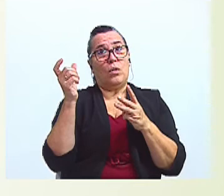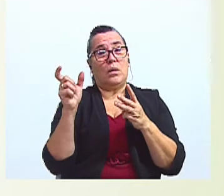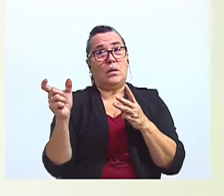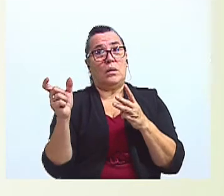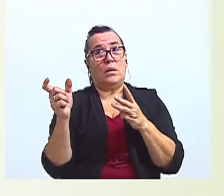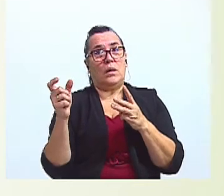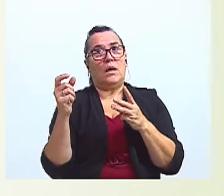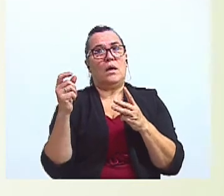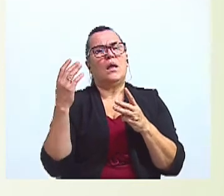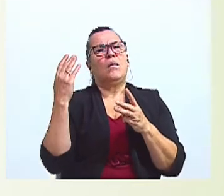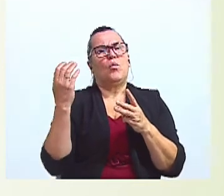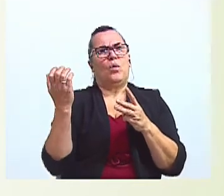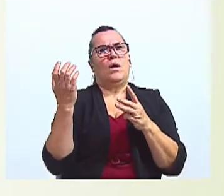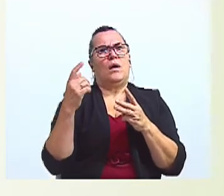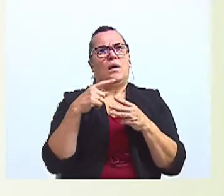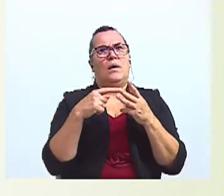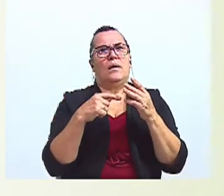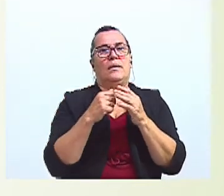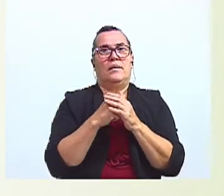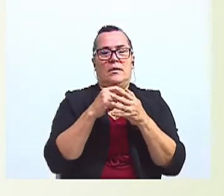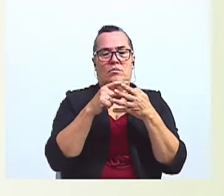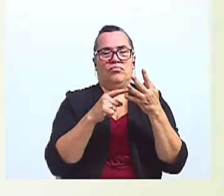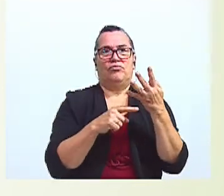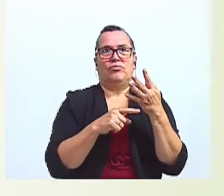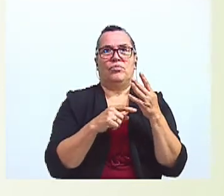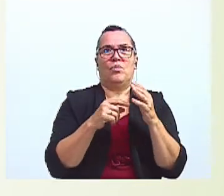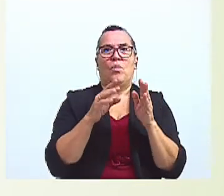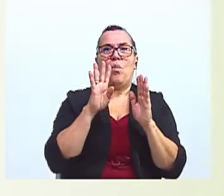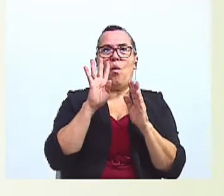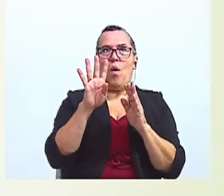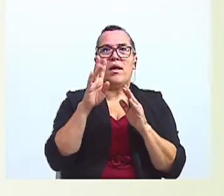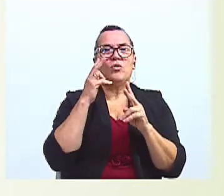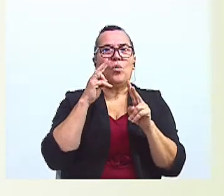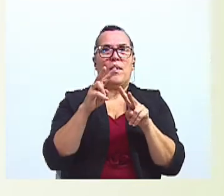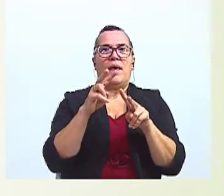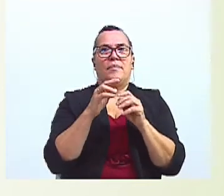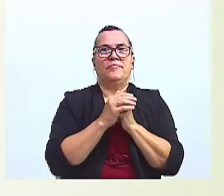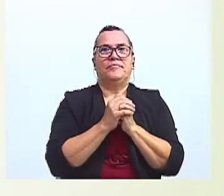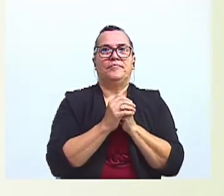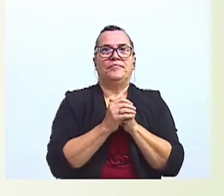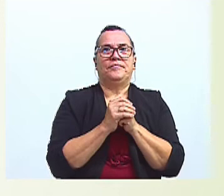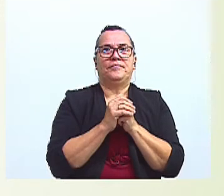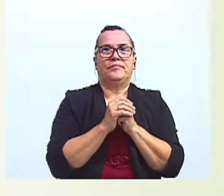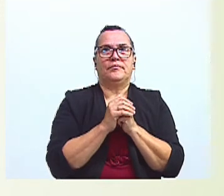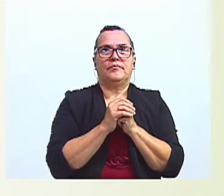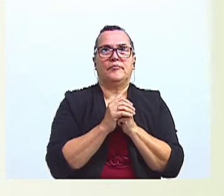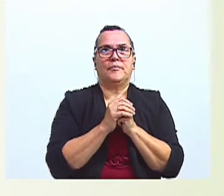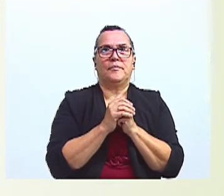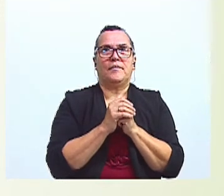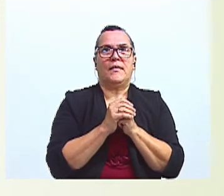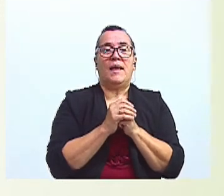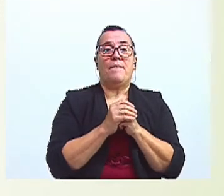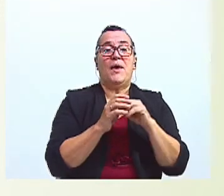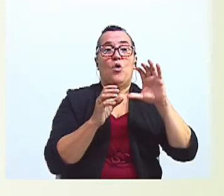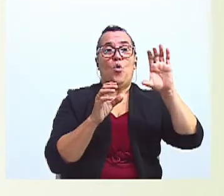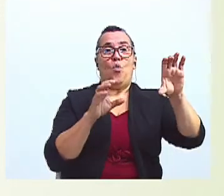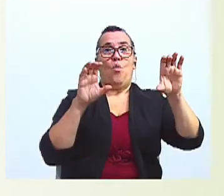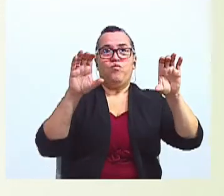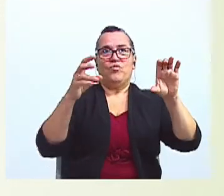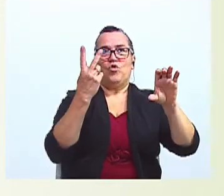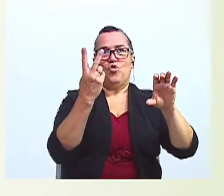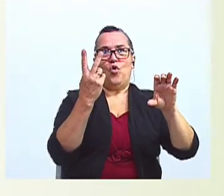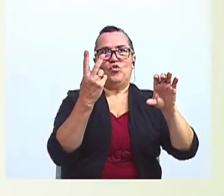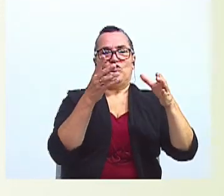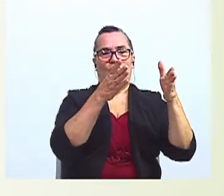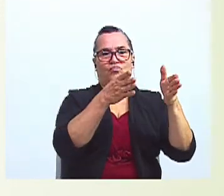y por qué. Sí, vamos a ver las 4. Nada más que está dividido en 2 partes y lo voy